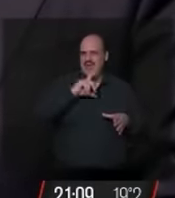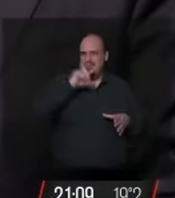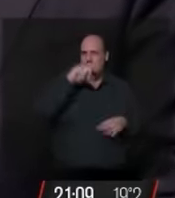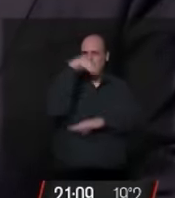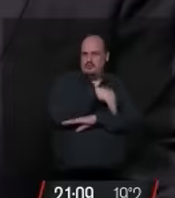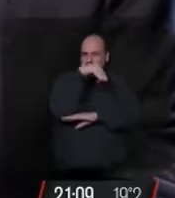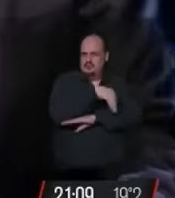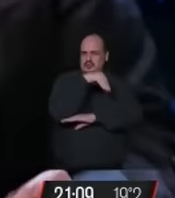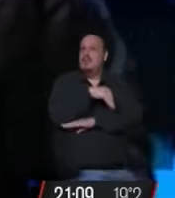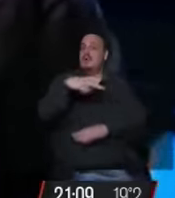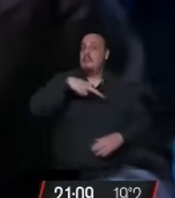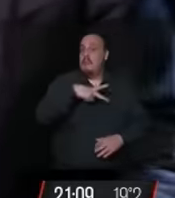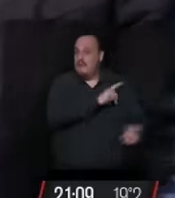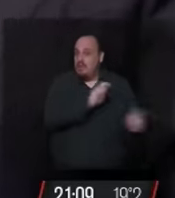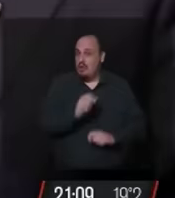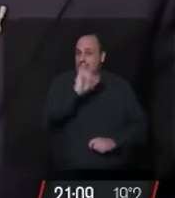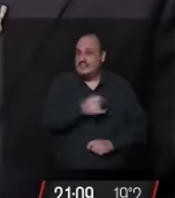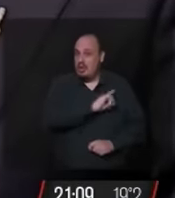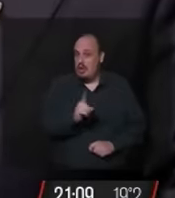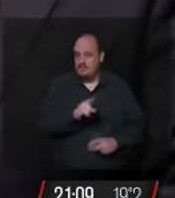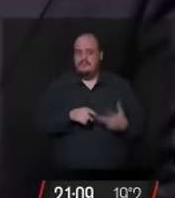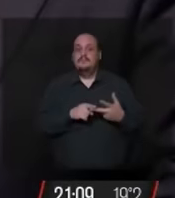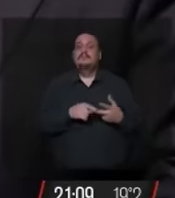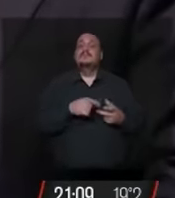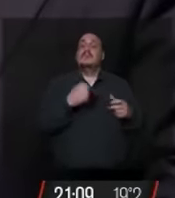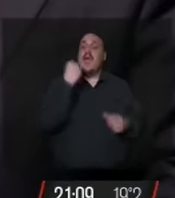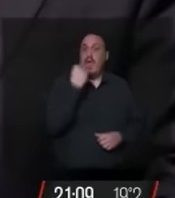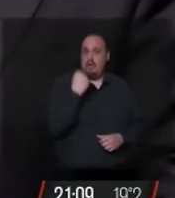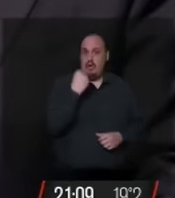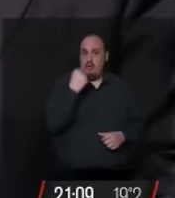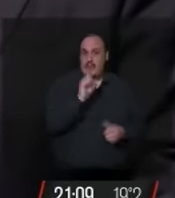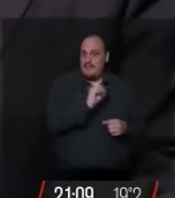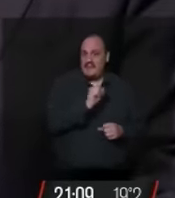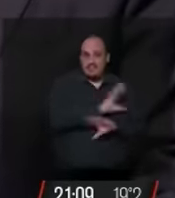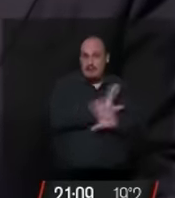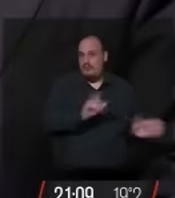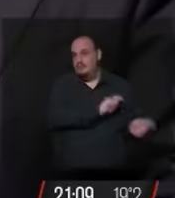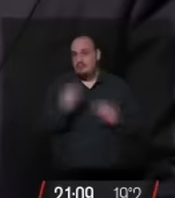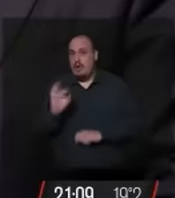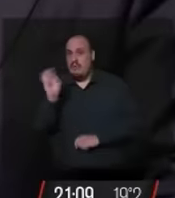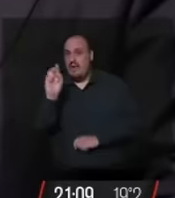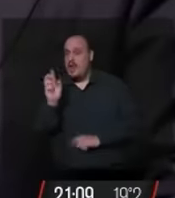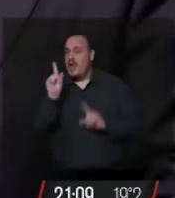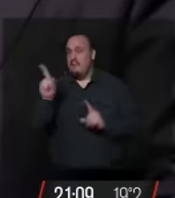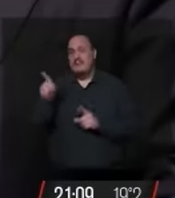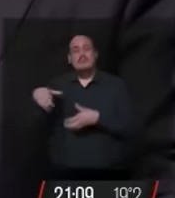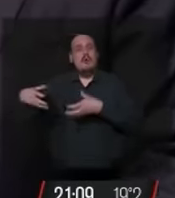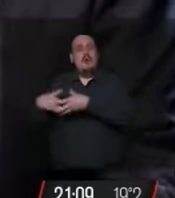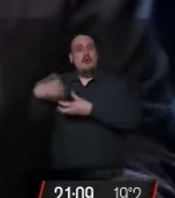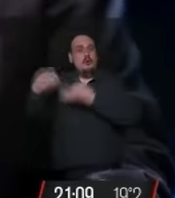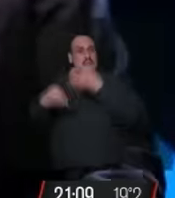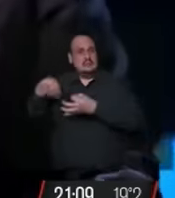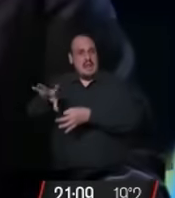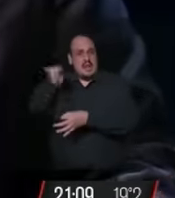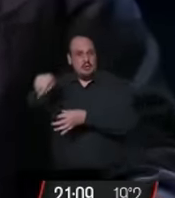sí o no? Por sí o por no, ¿vas a dolarizar la economía como planteaste en la carta que le presentaste a la justicia electoral? ¿Sí o